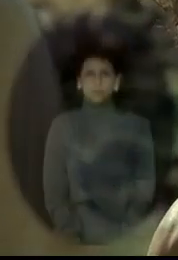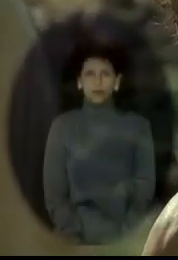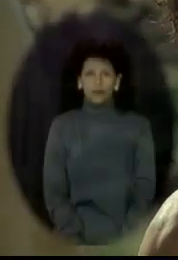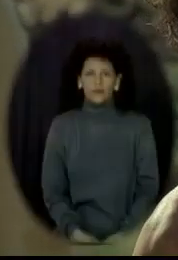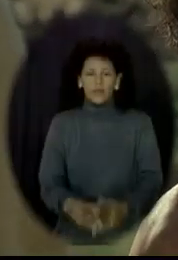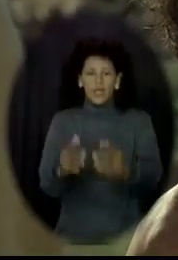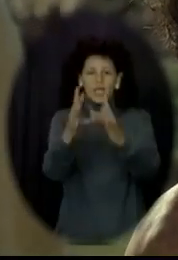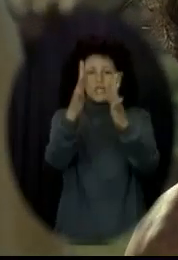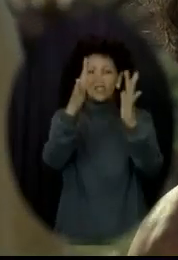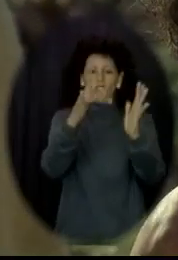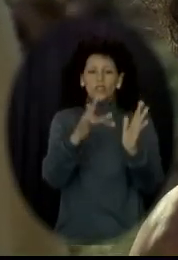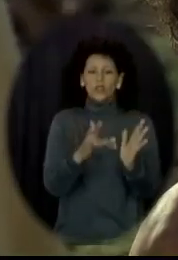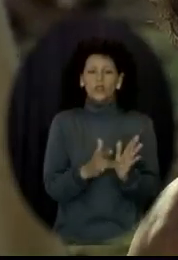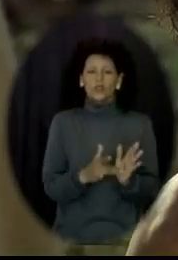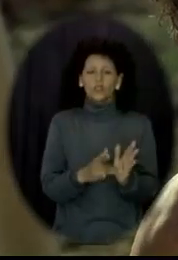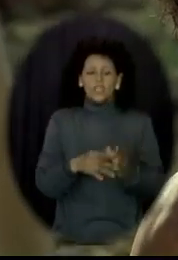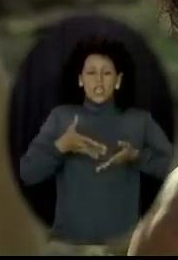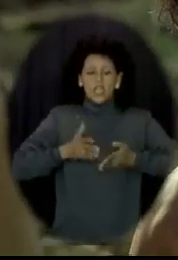Jesús,